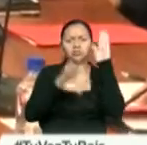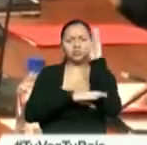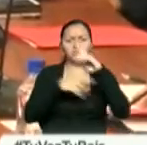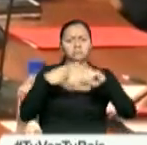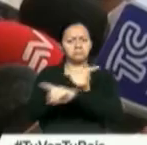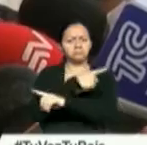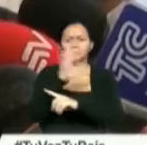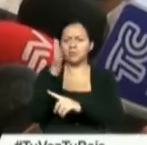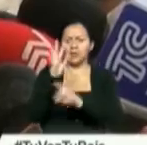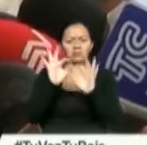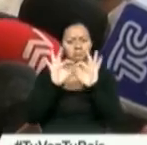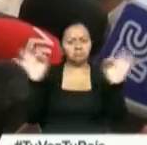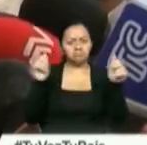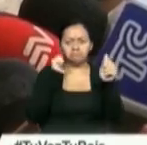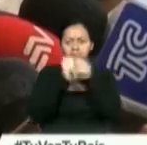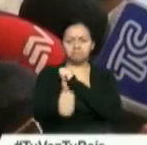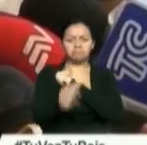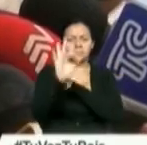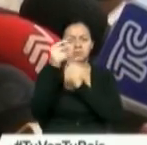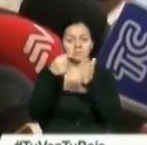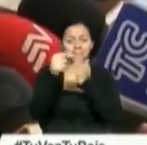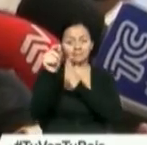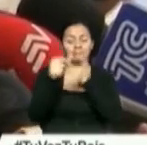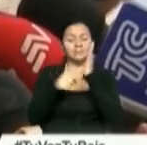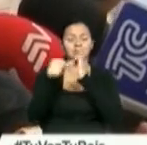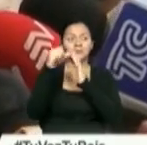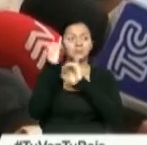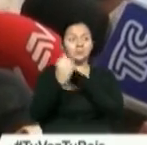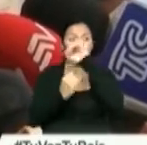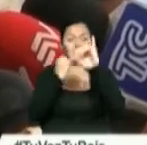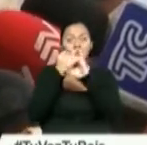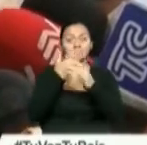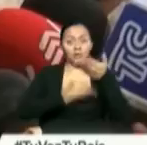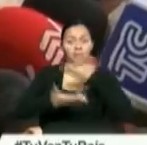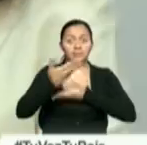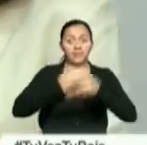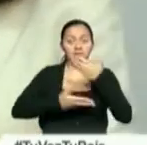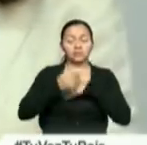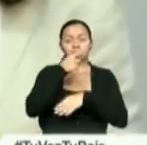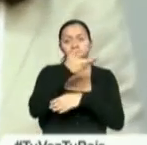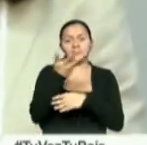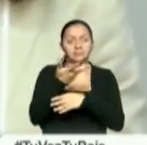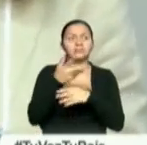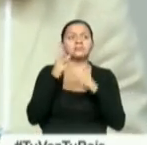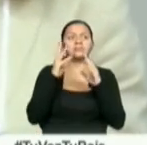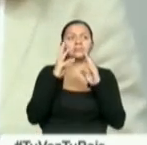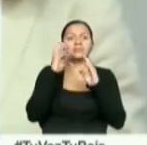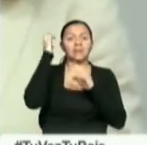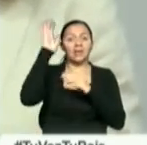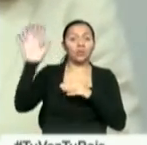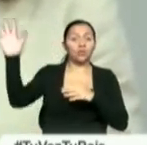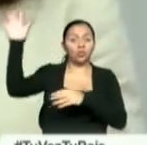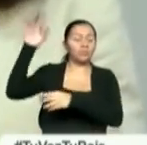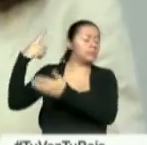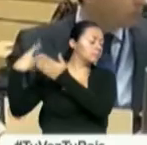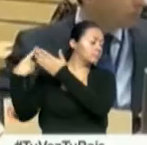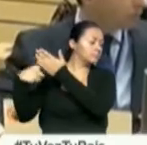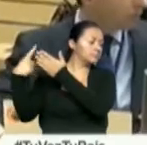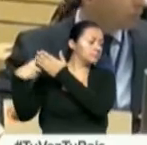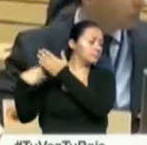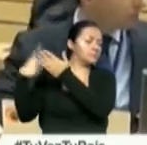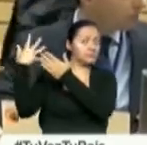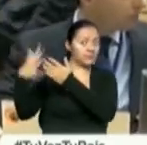según informó el ministro de comercio exterior juan carlos cassinelli el parlamento europeo también habría adelantado la fecha